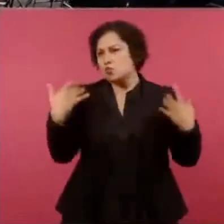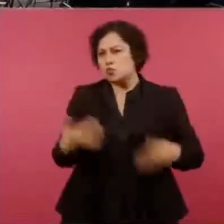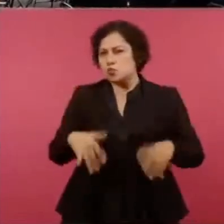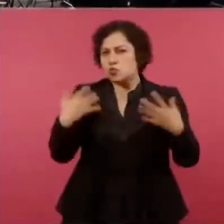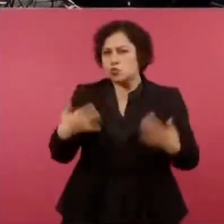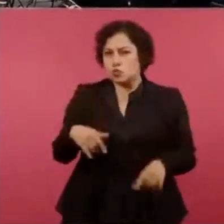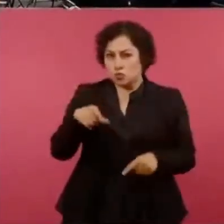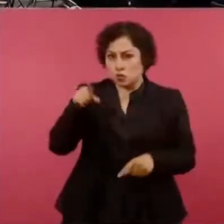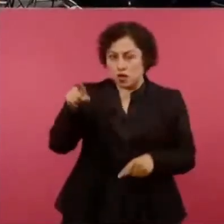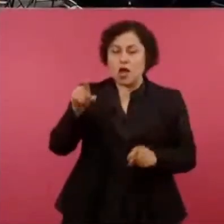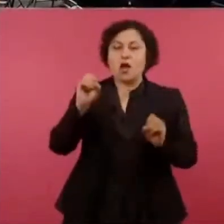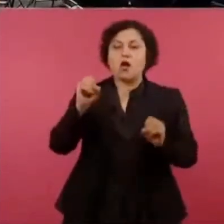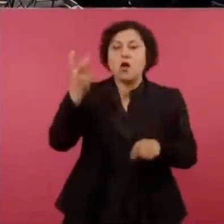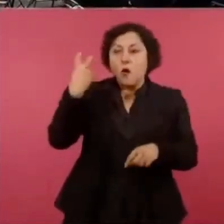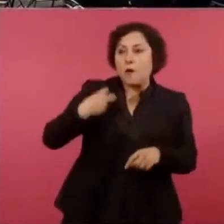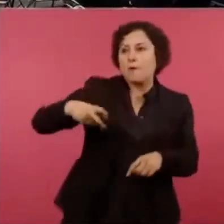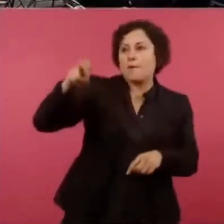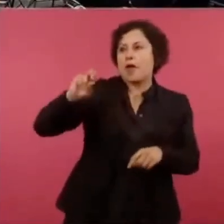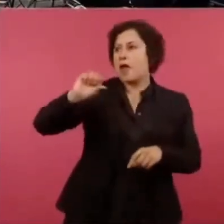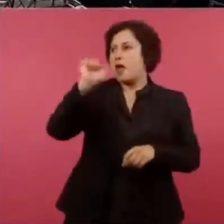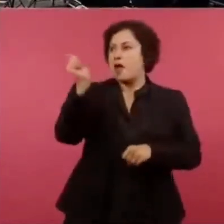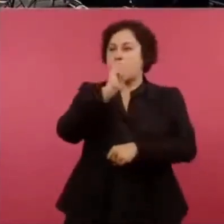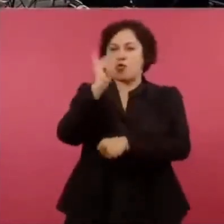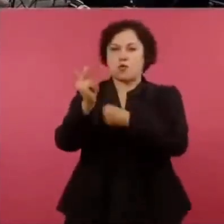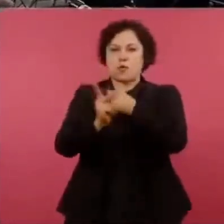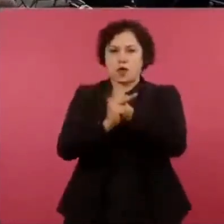al extranjero.